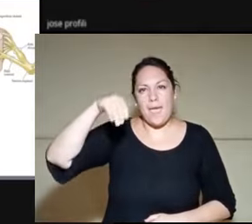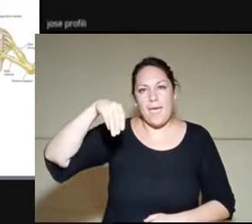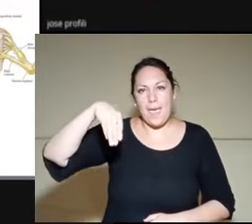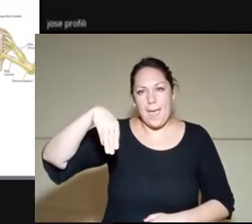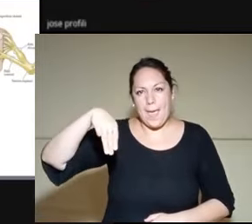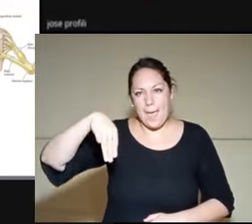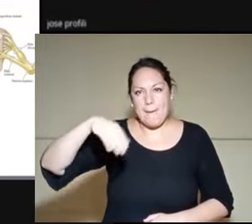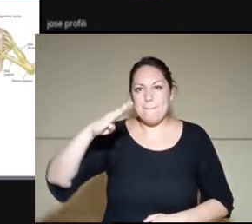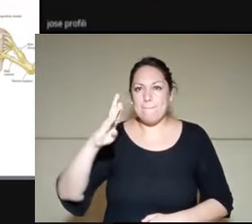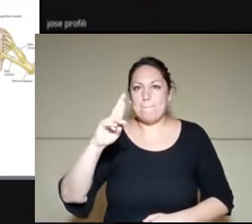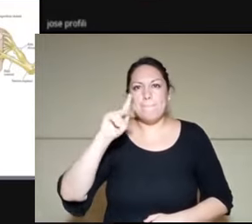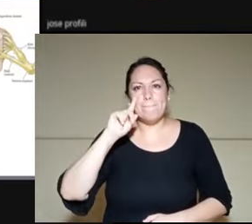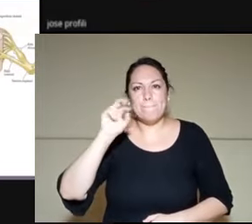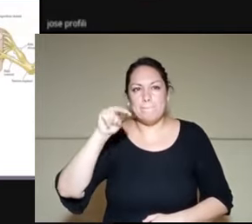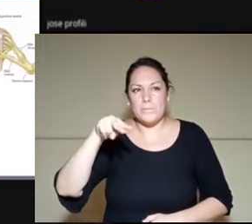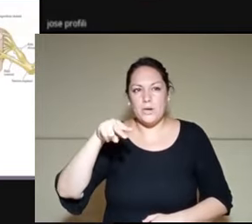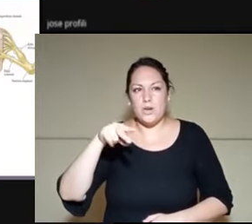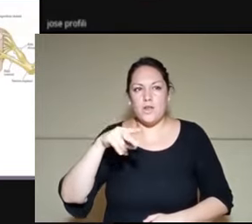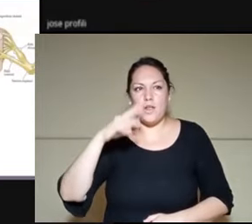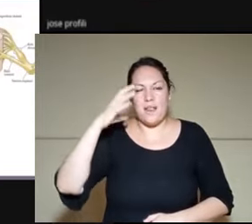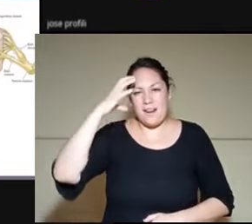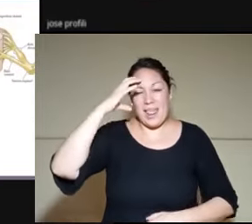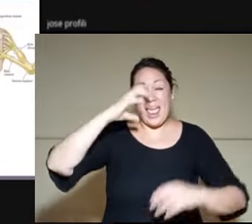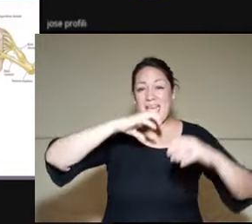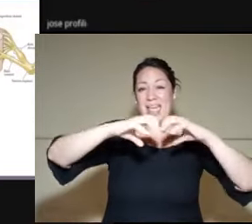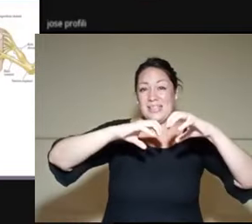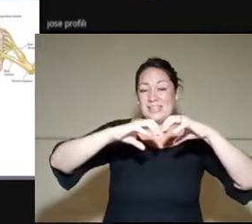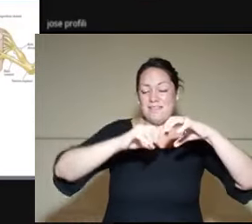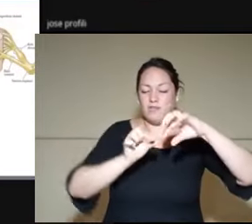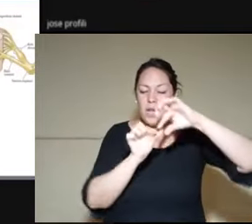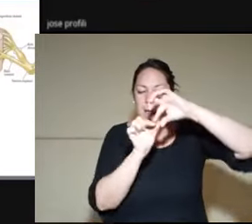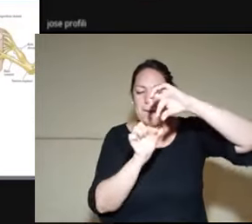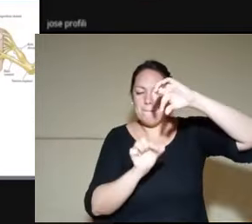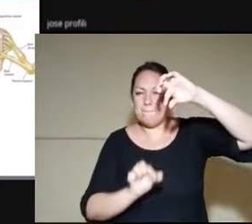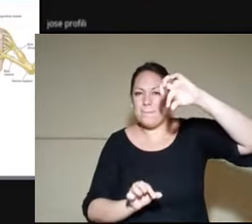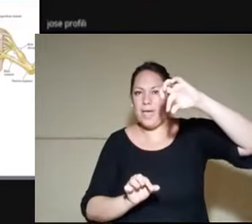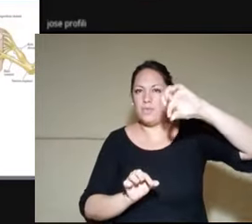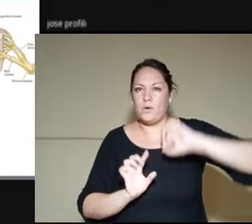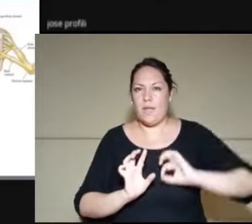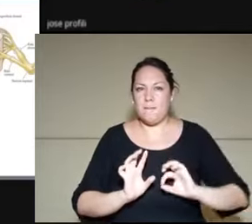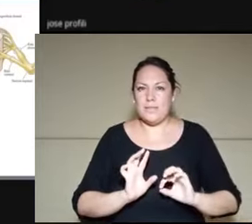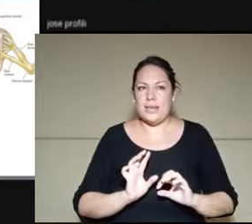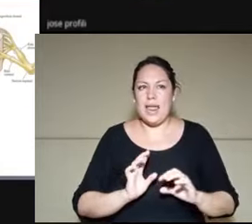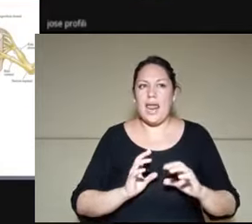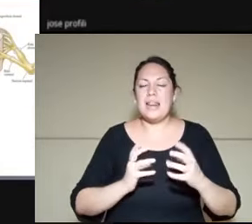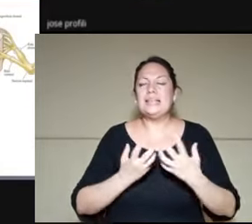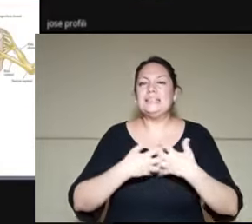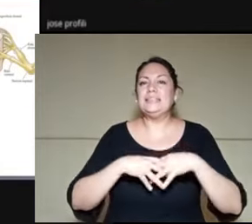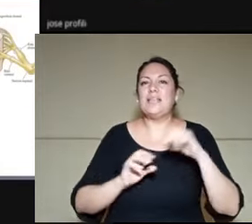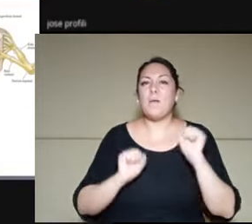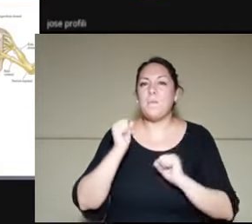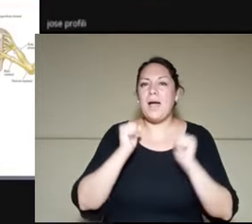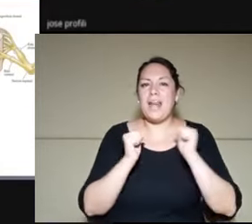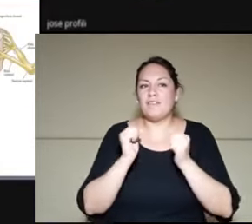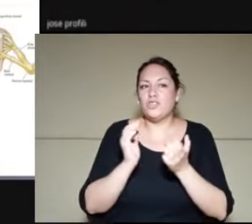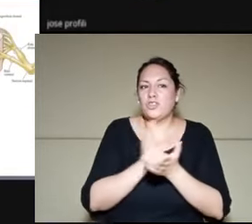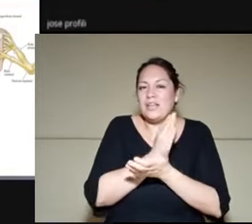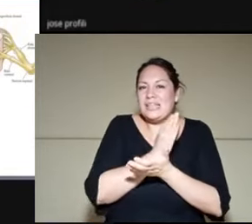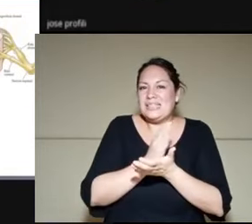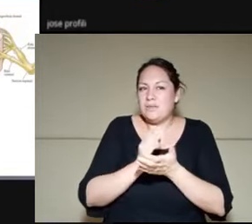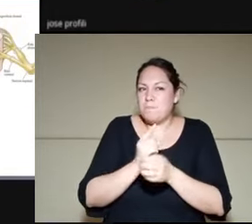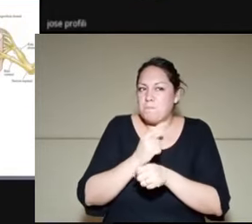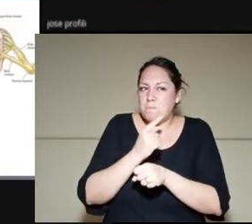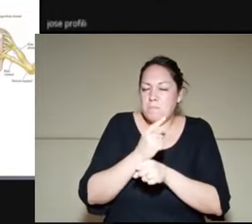Bien, entonces tenemos encéfalo y médula espinal, todo esto es sistema nervioso central, porque la